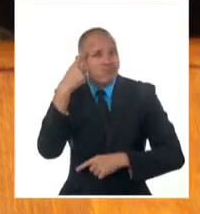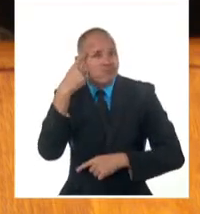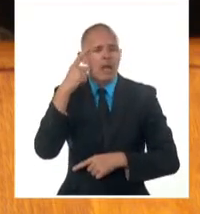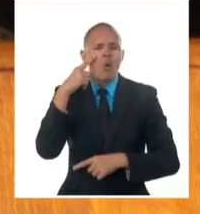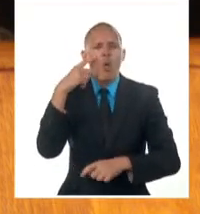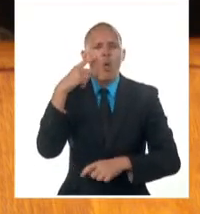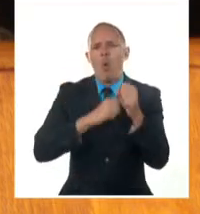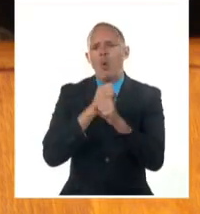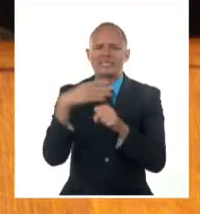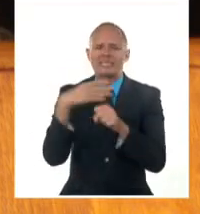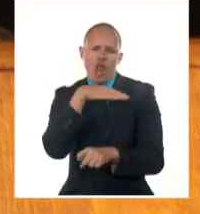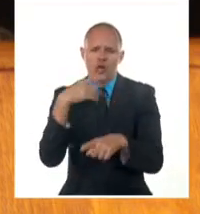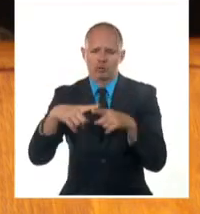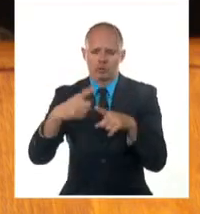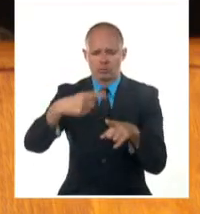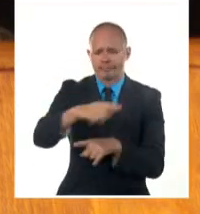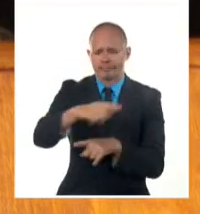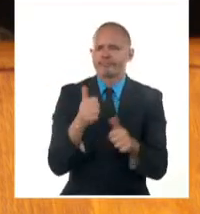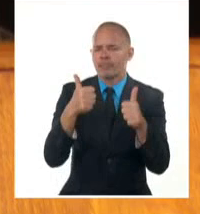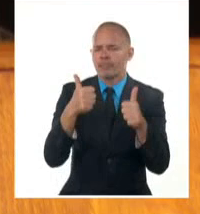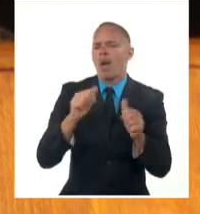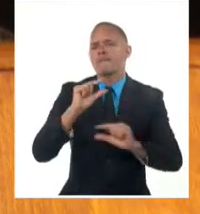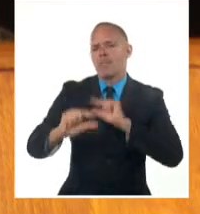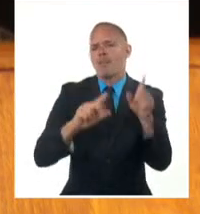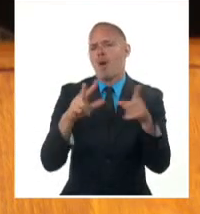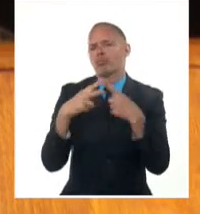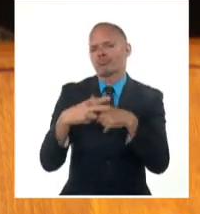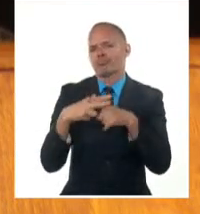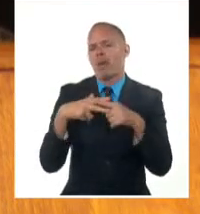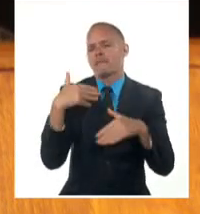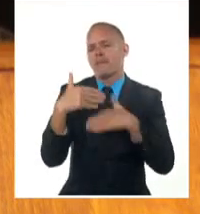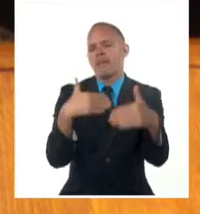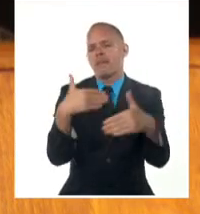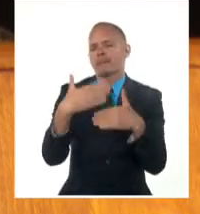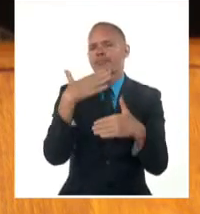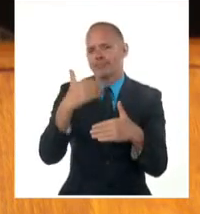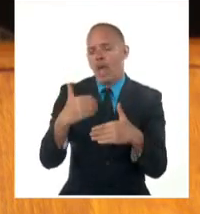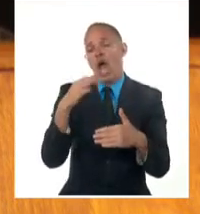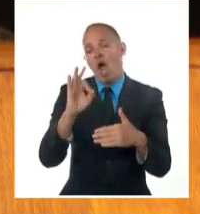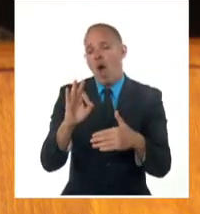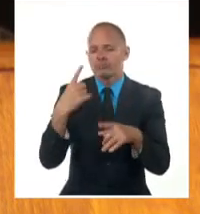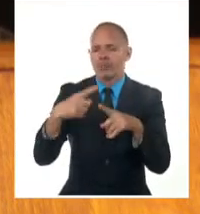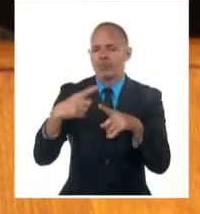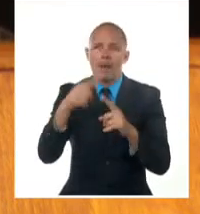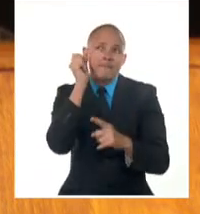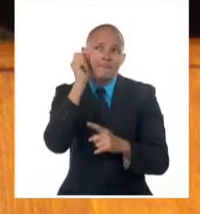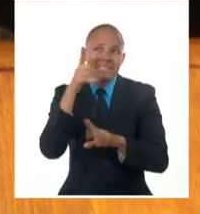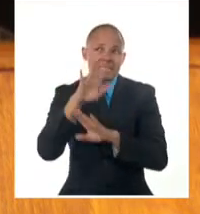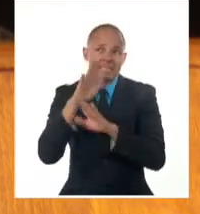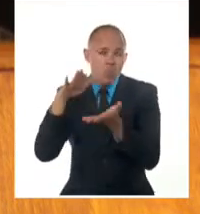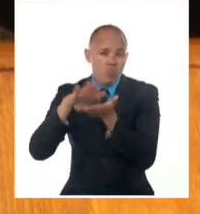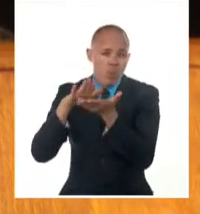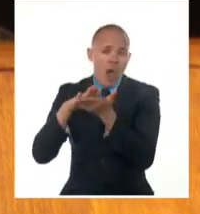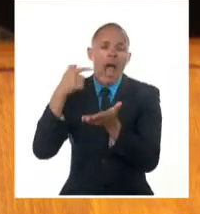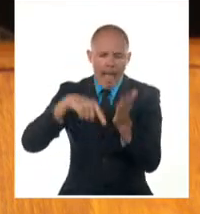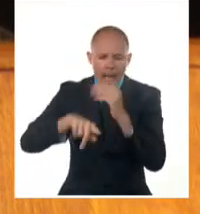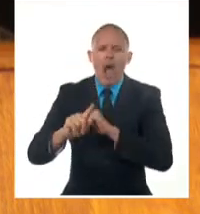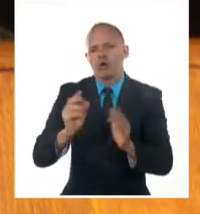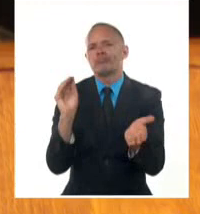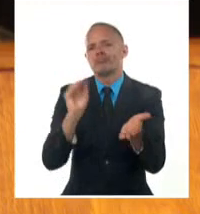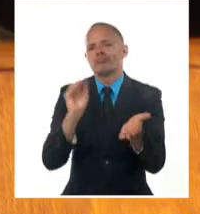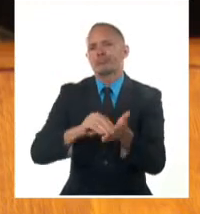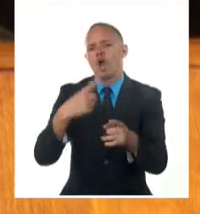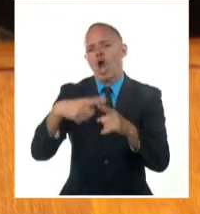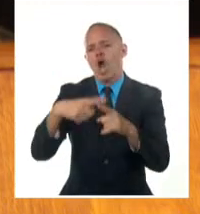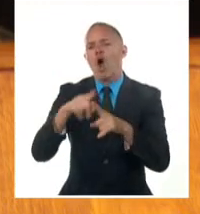tecnologías, unido al constante perfeccionamiento y adecuación de las experiencias ya acumuladas en el cumplimiento de